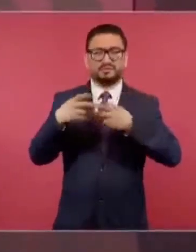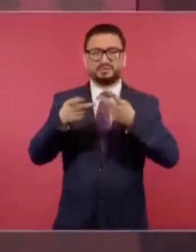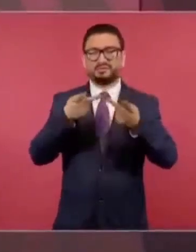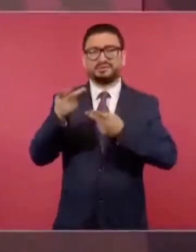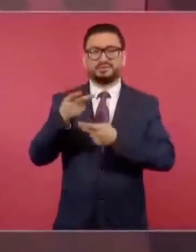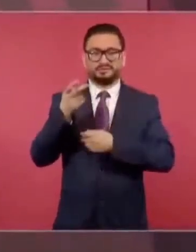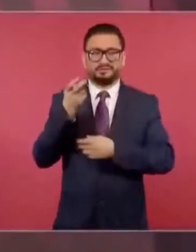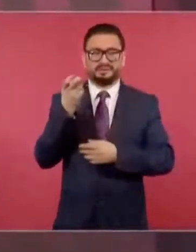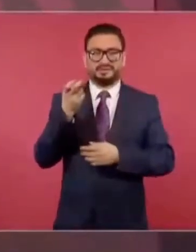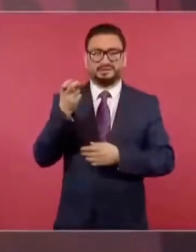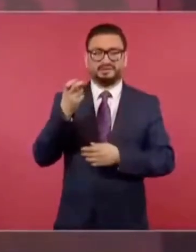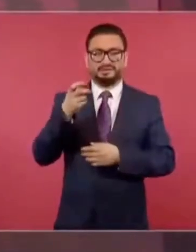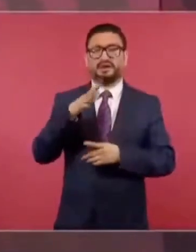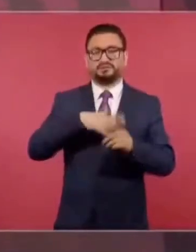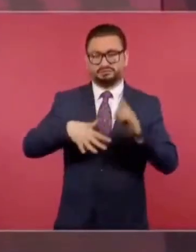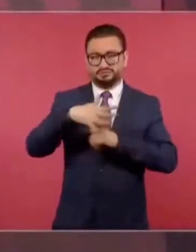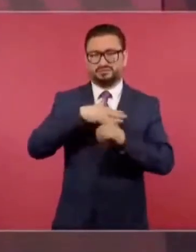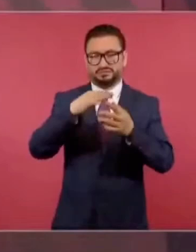para tener el contexto,